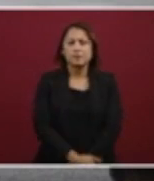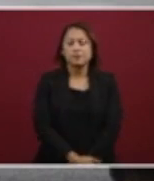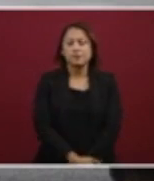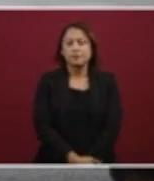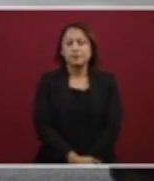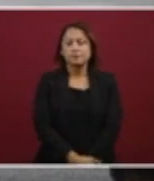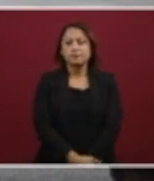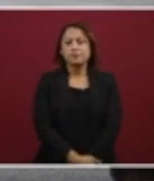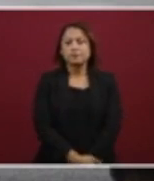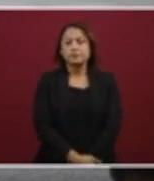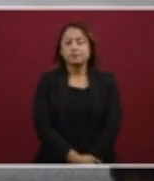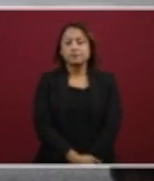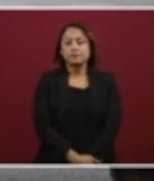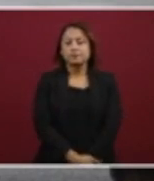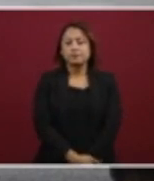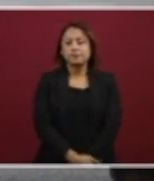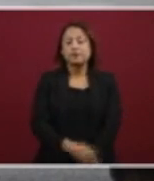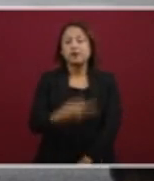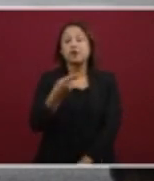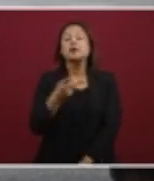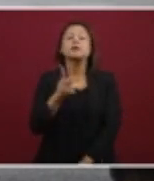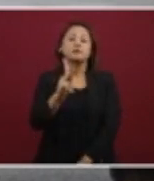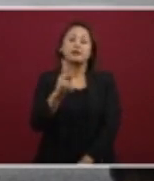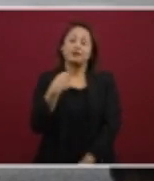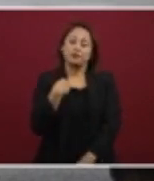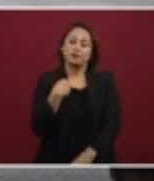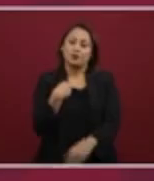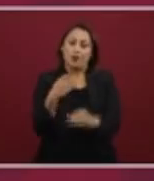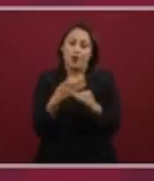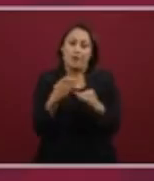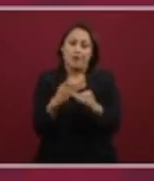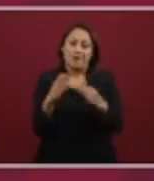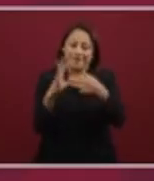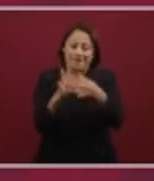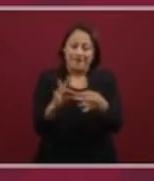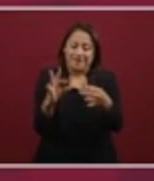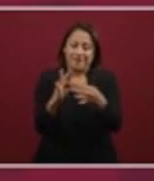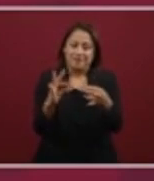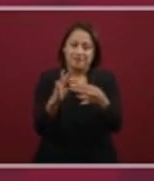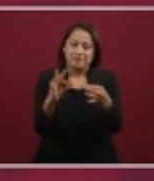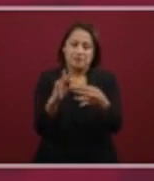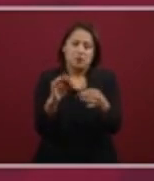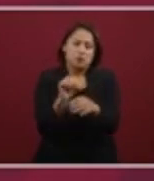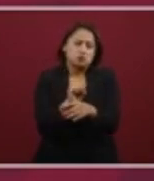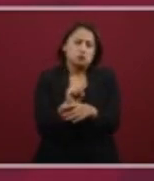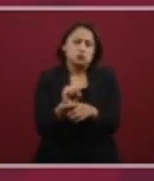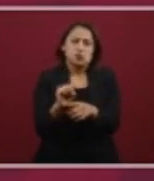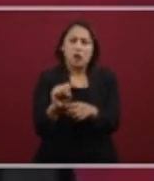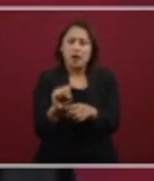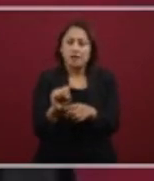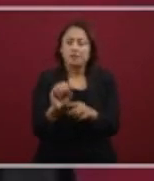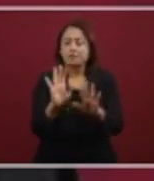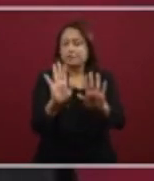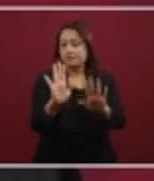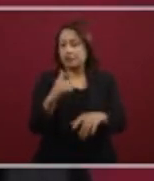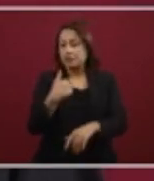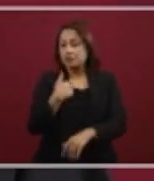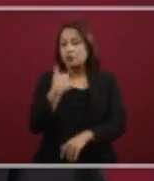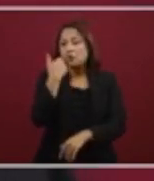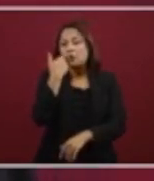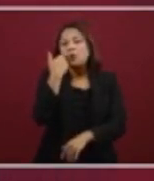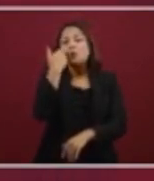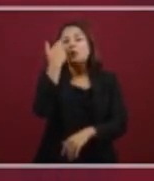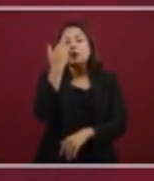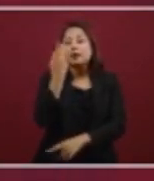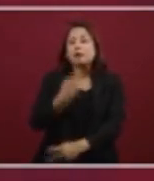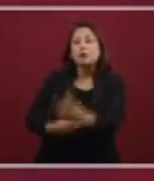Pero yo se los explico así, de manera muy general, quiero que se los